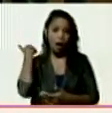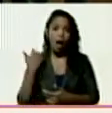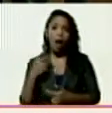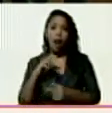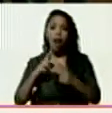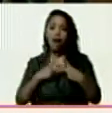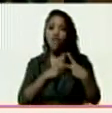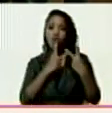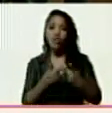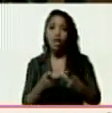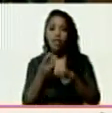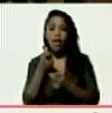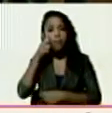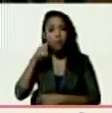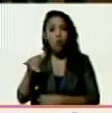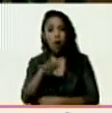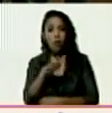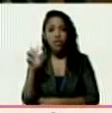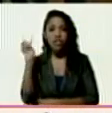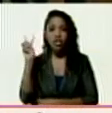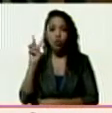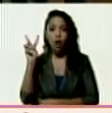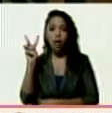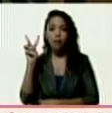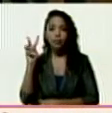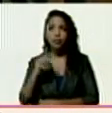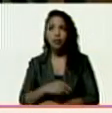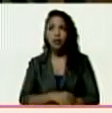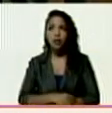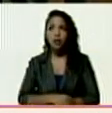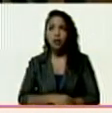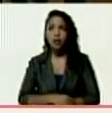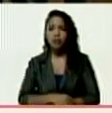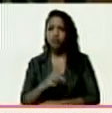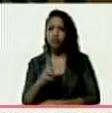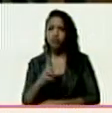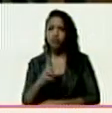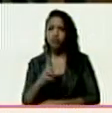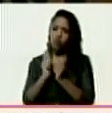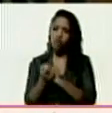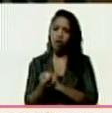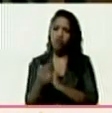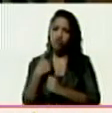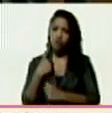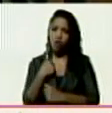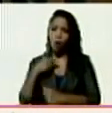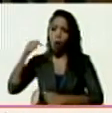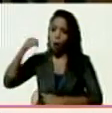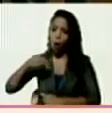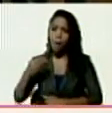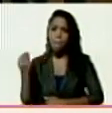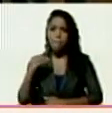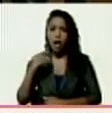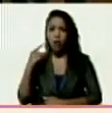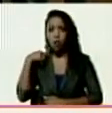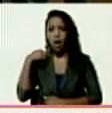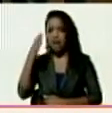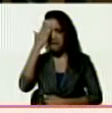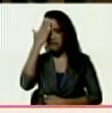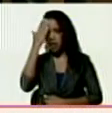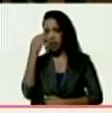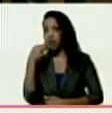la voluntad del pueblo de Venezuela. Por el contrario, con la frente en alto y